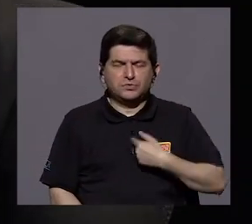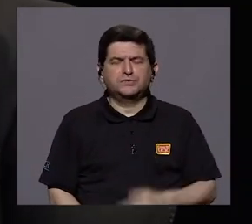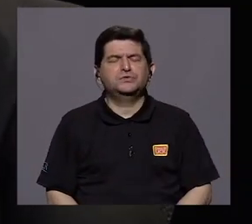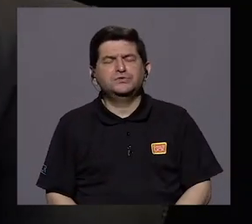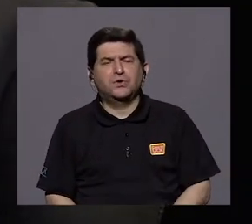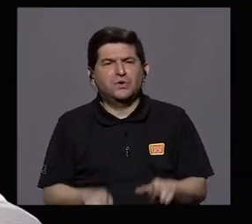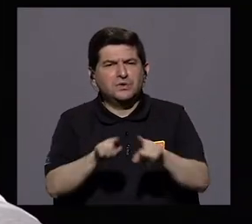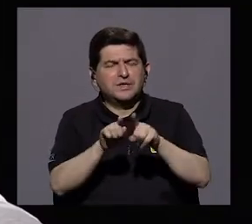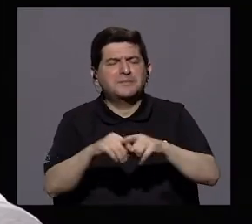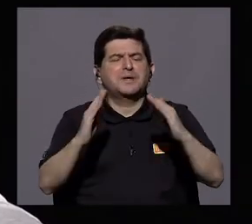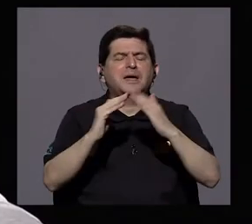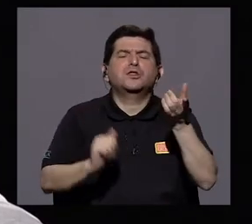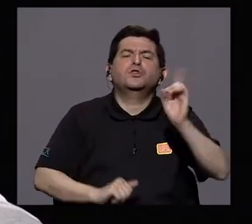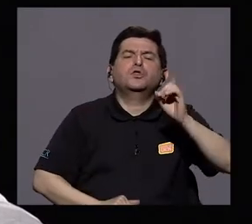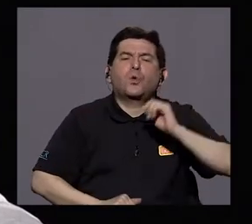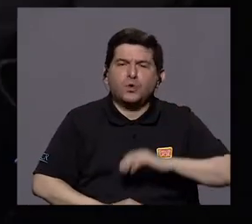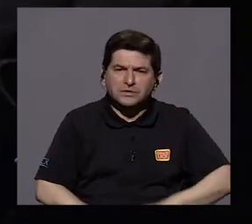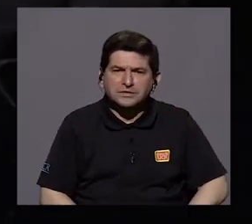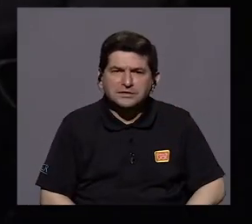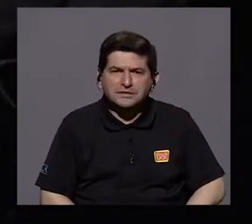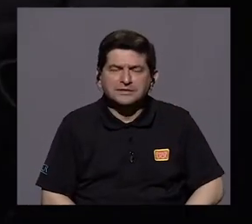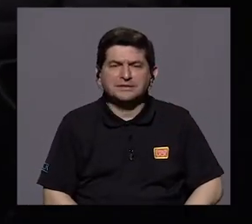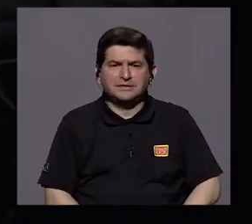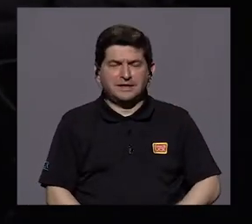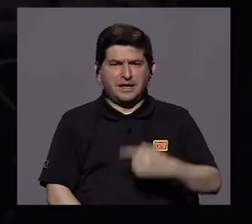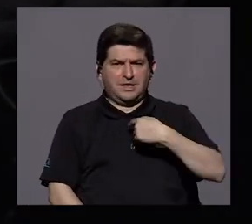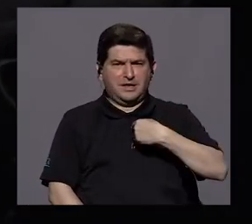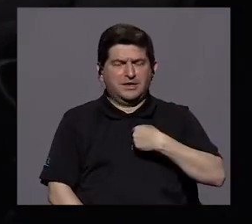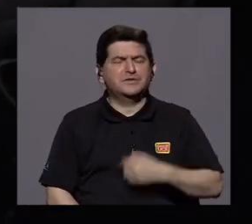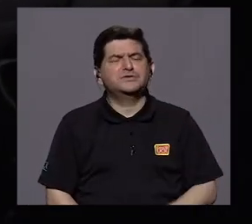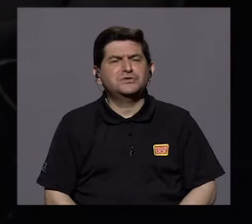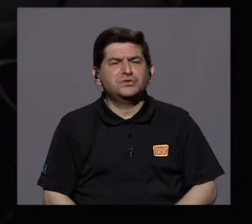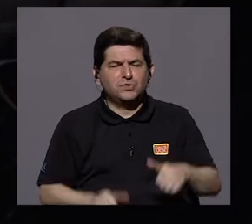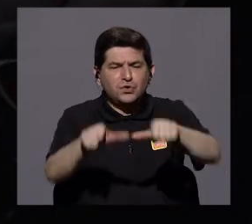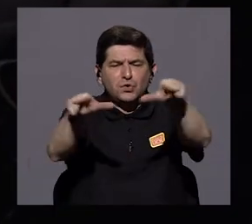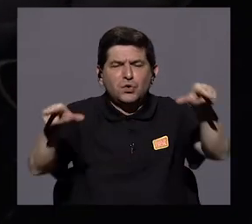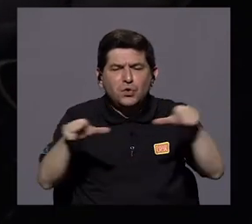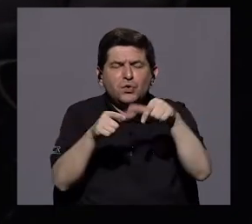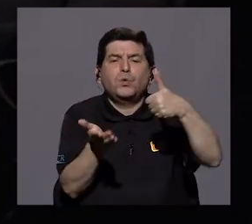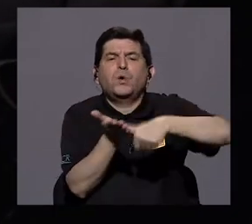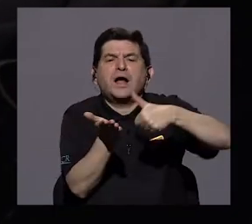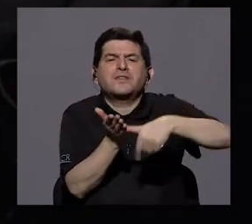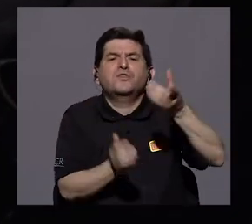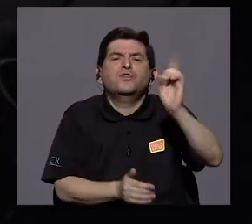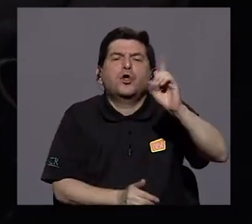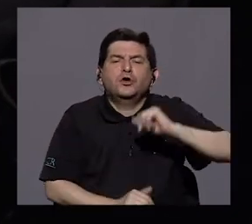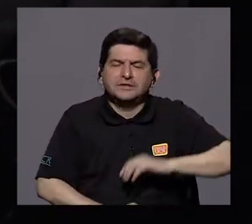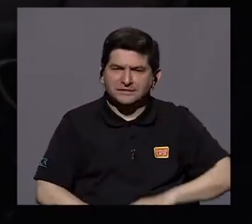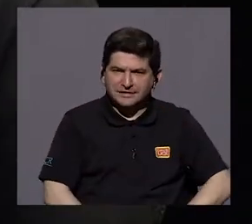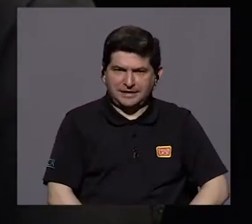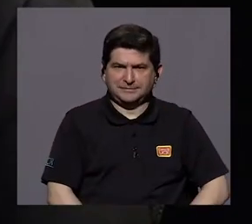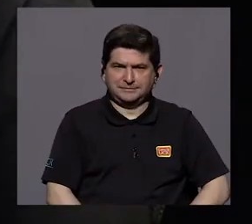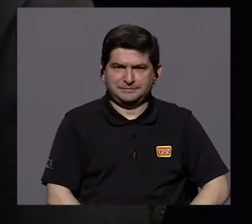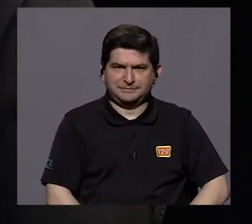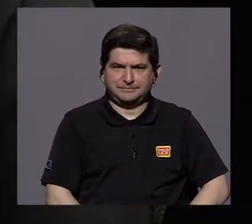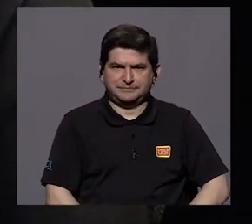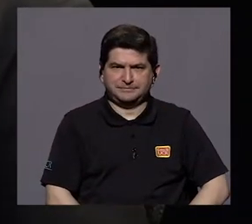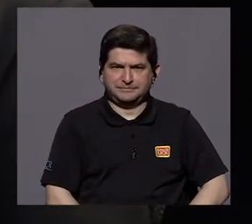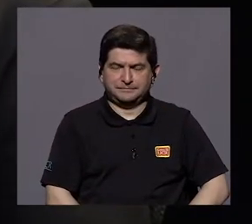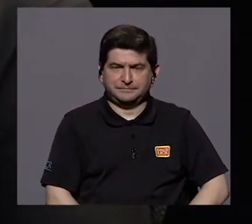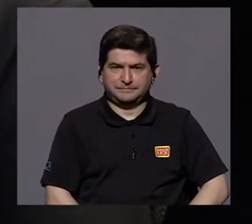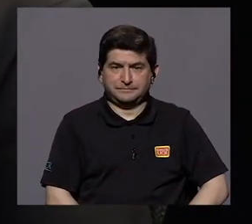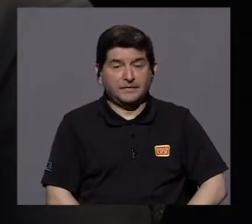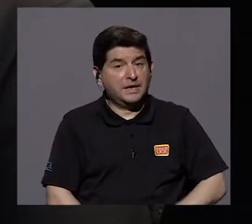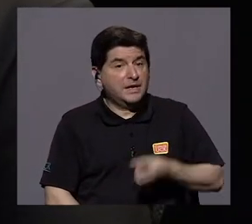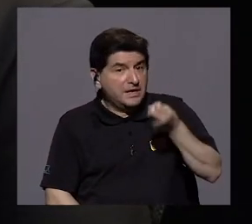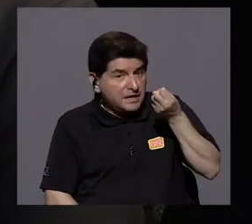que tengo. ¿Dónde vive? ¿Dónde vivo? ¿Cuál es el distrito electoral donde ejerzo mi derecho al sufragio? Entonces, es